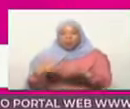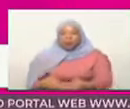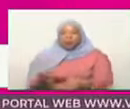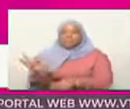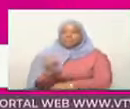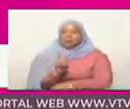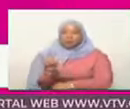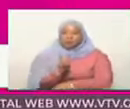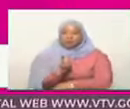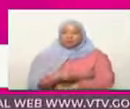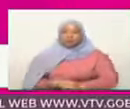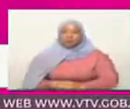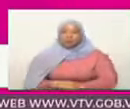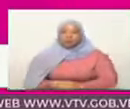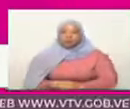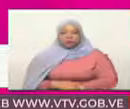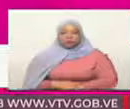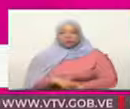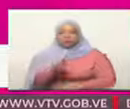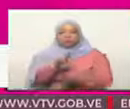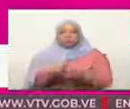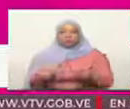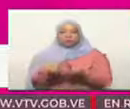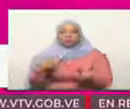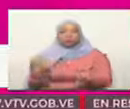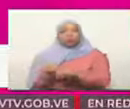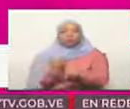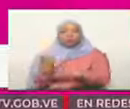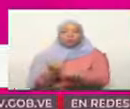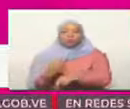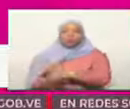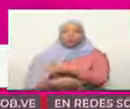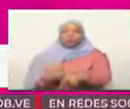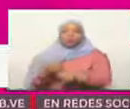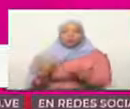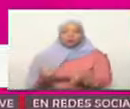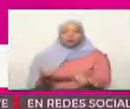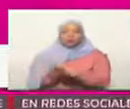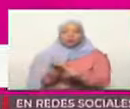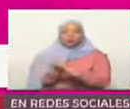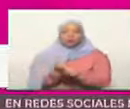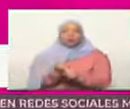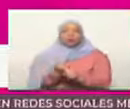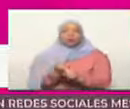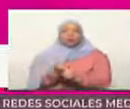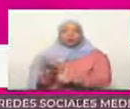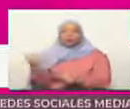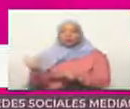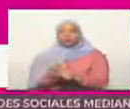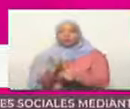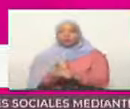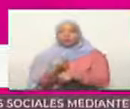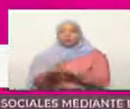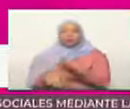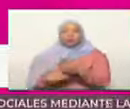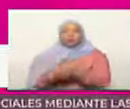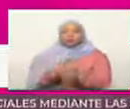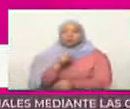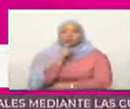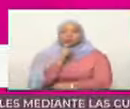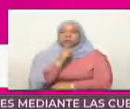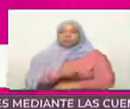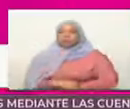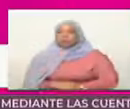Venezuela, la fuerza de la patria rebelde, porque Venezuela es una patria rebelde que se ha negado una y mil veces